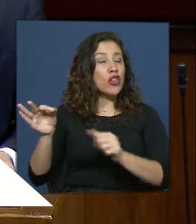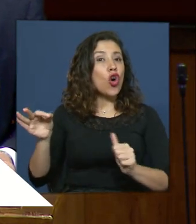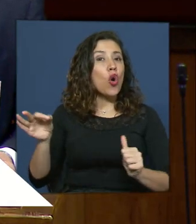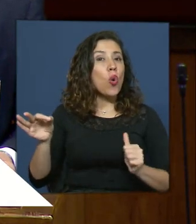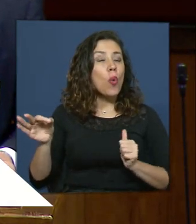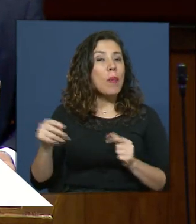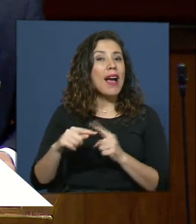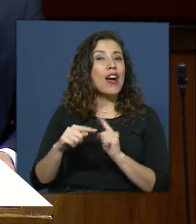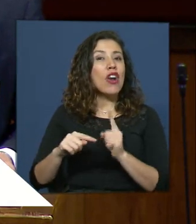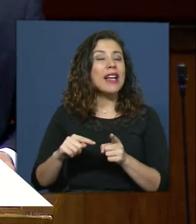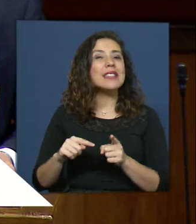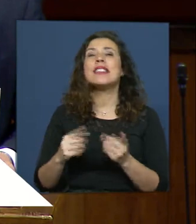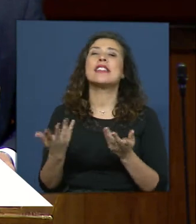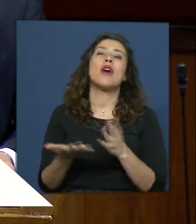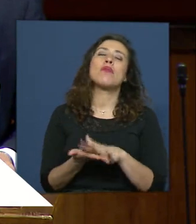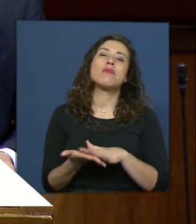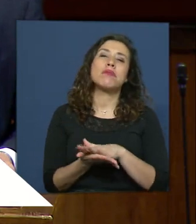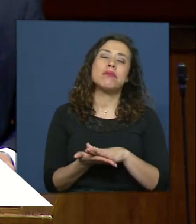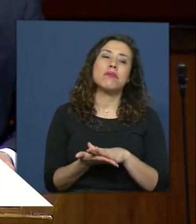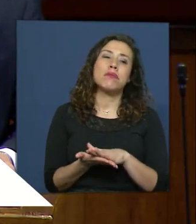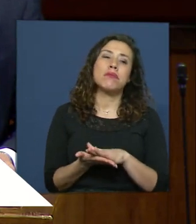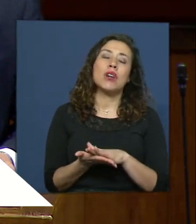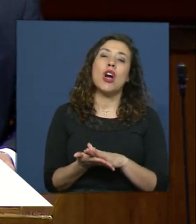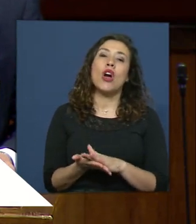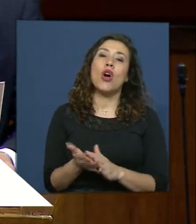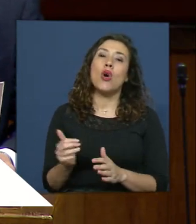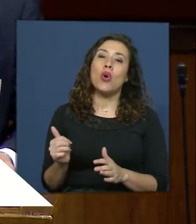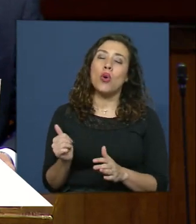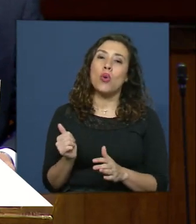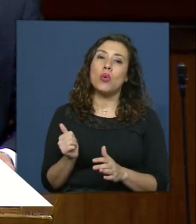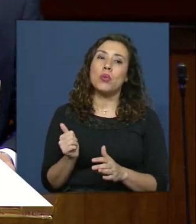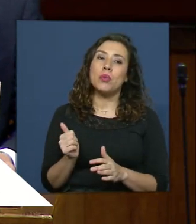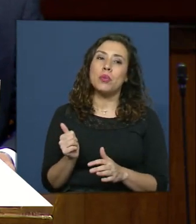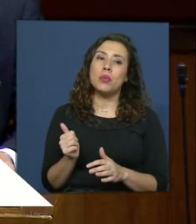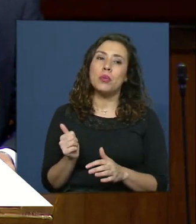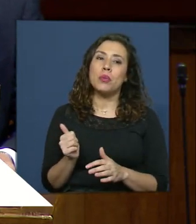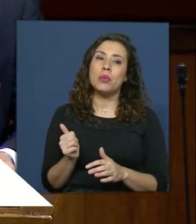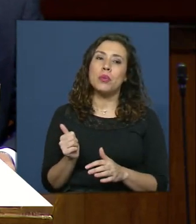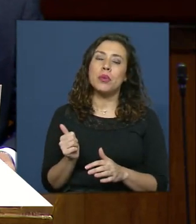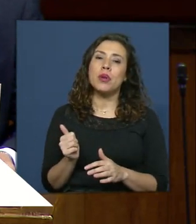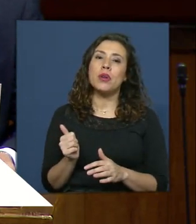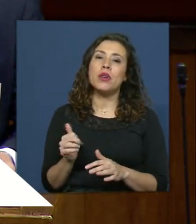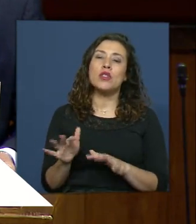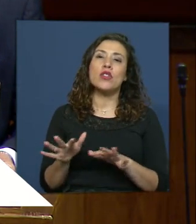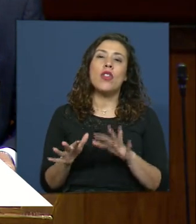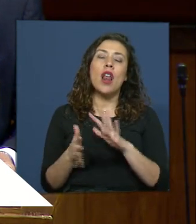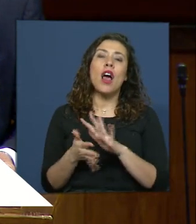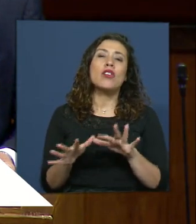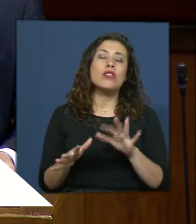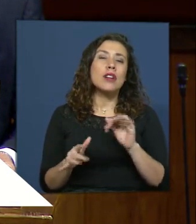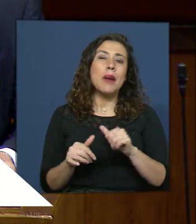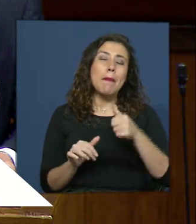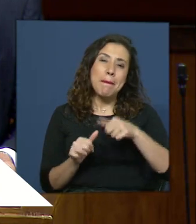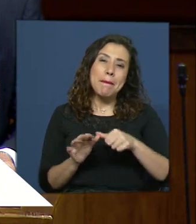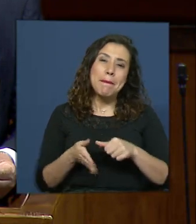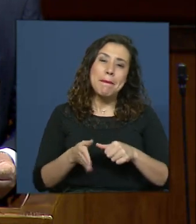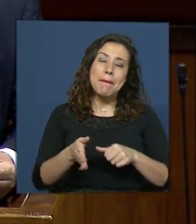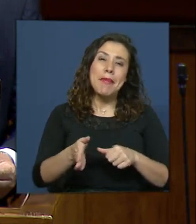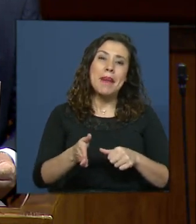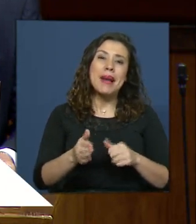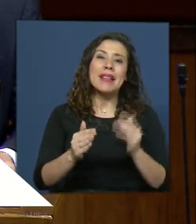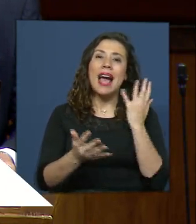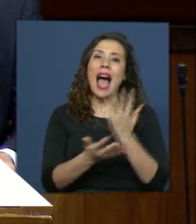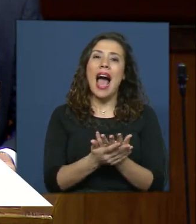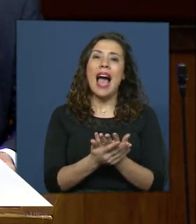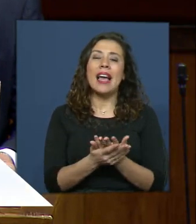con requisitos tales como ajustarse a los términos y condiciones que habitualmente